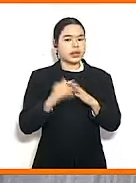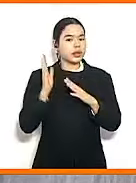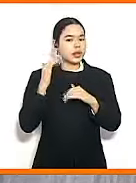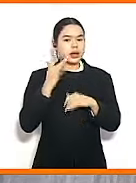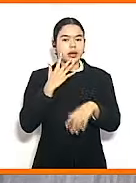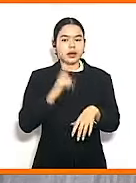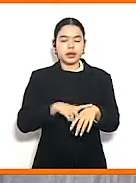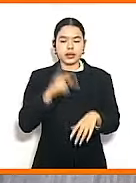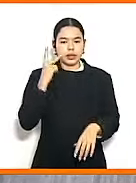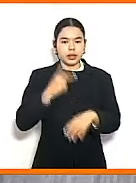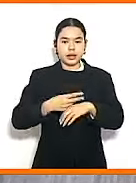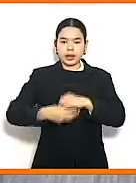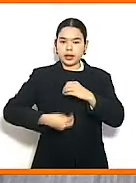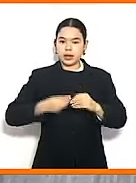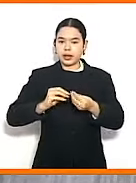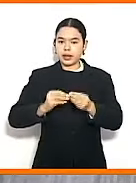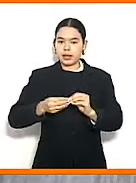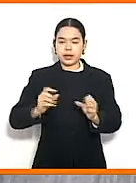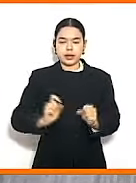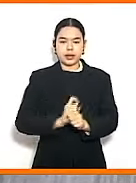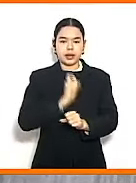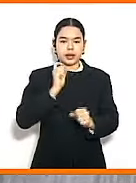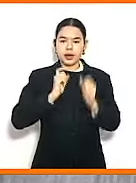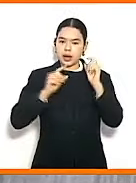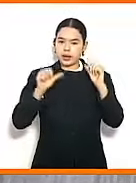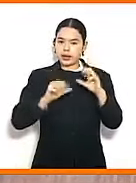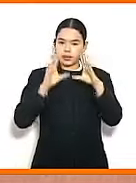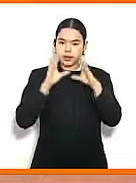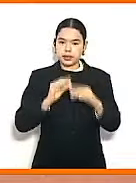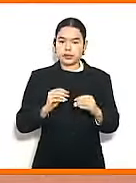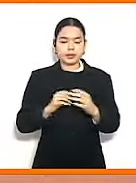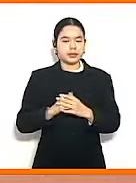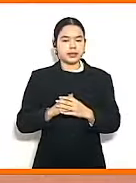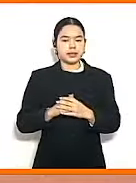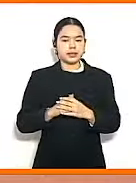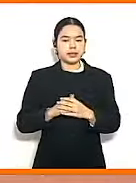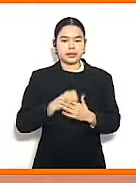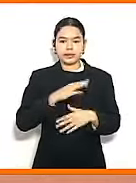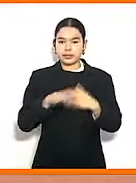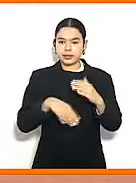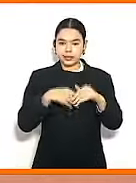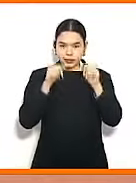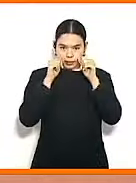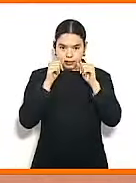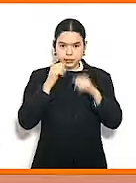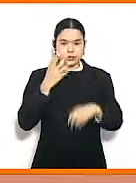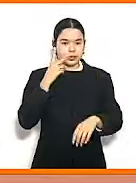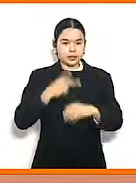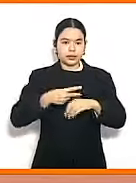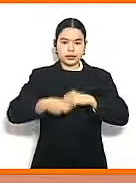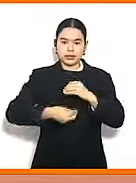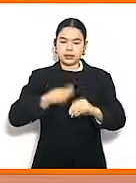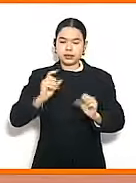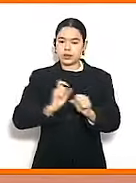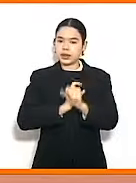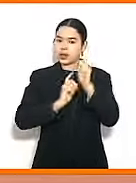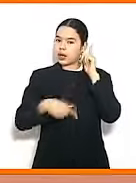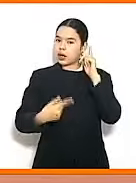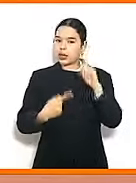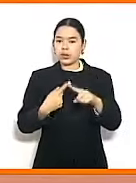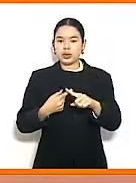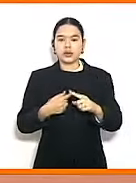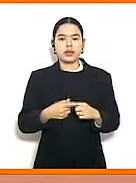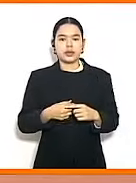porque vamos a conocer esa esfera favorecida para esta noche. Atentos, si tu esfera favorecida en Multi X